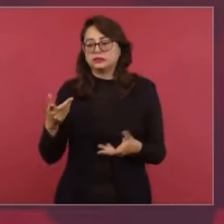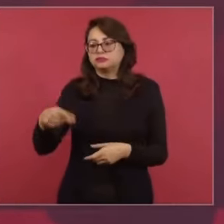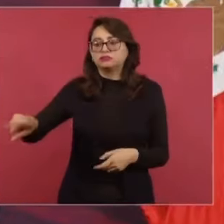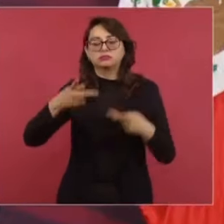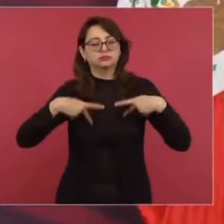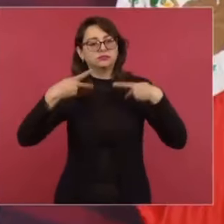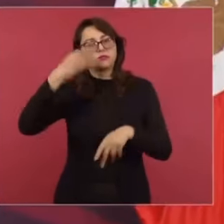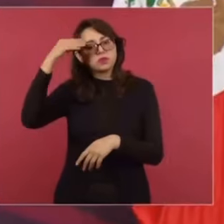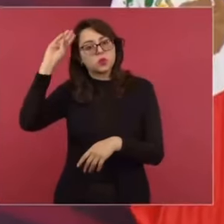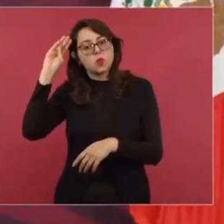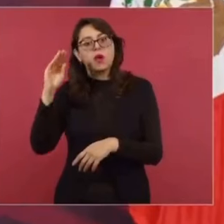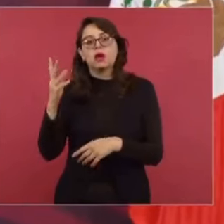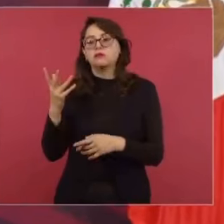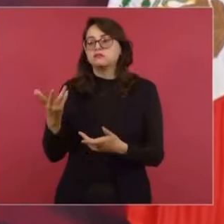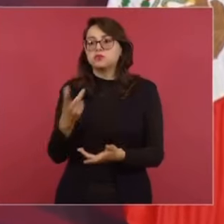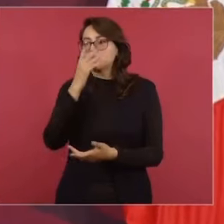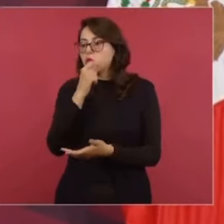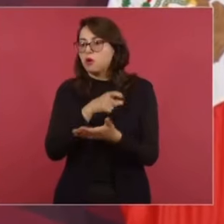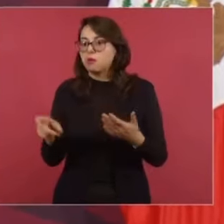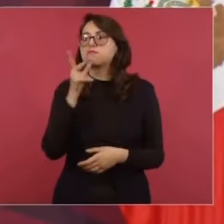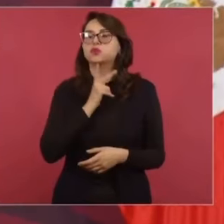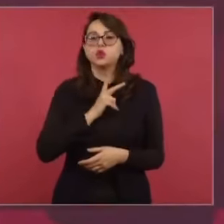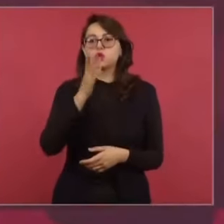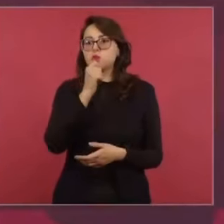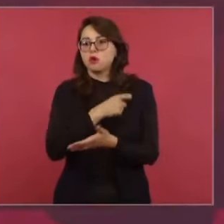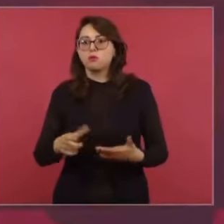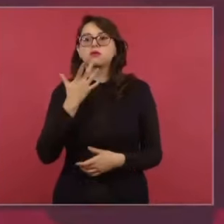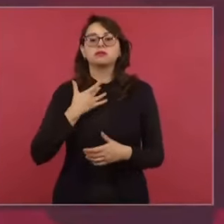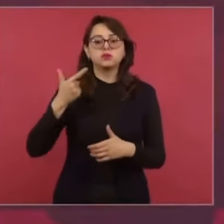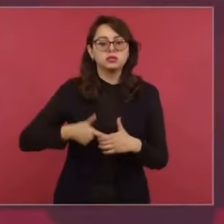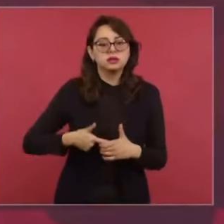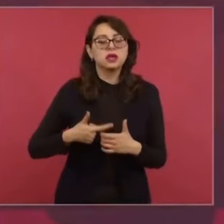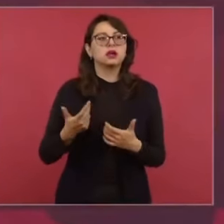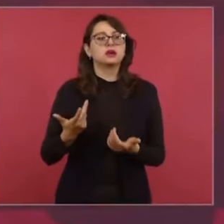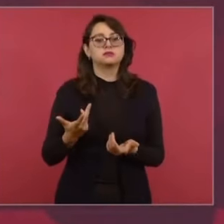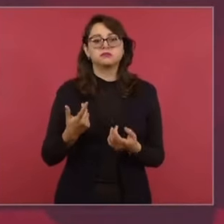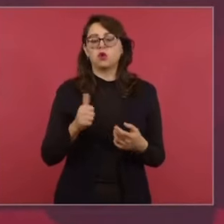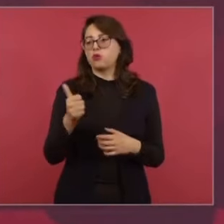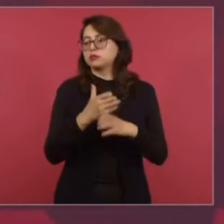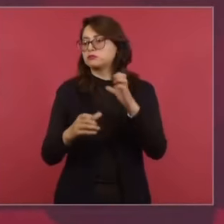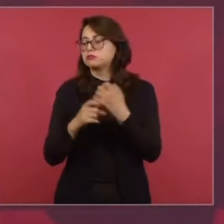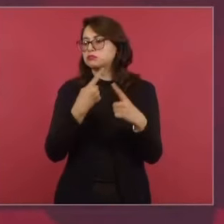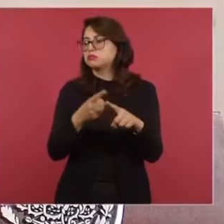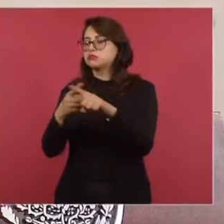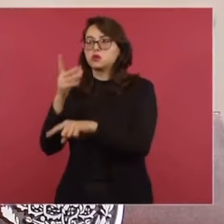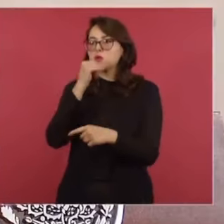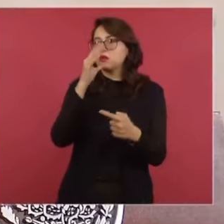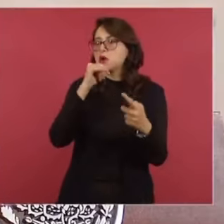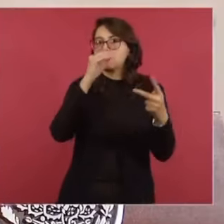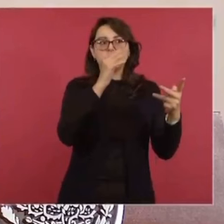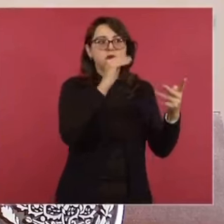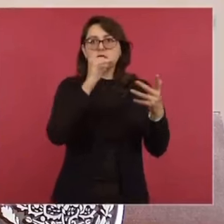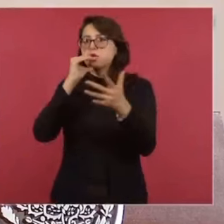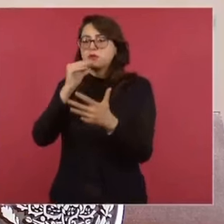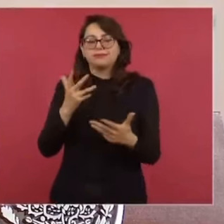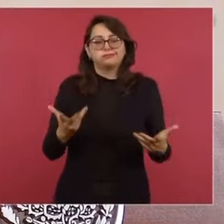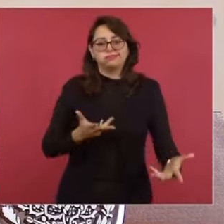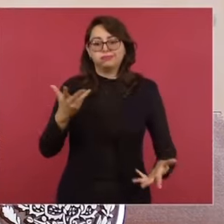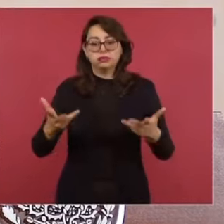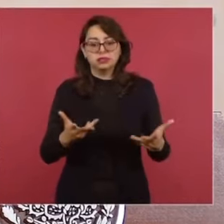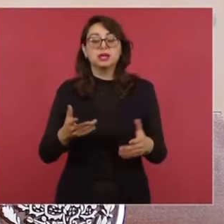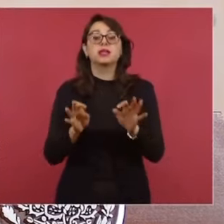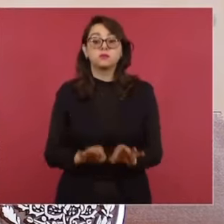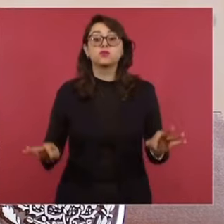adquirir petróleo, combustibles y otros bienes. Entonces,